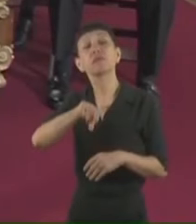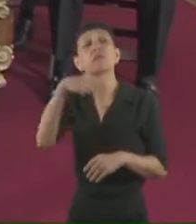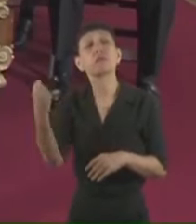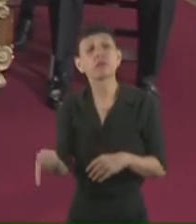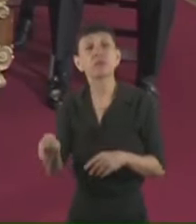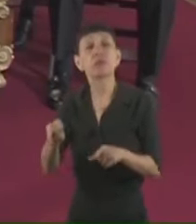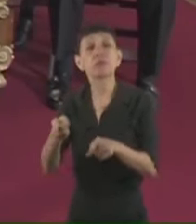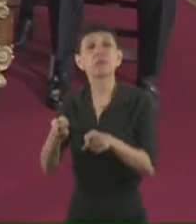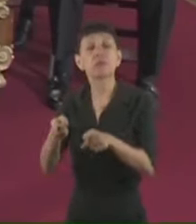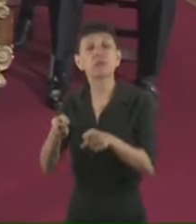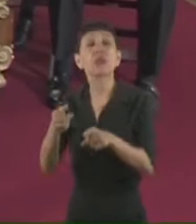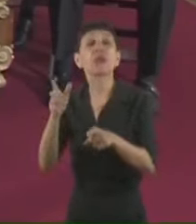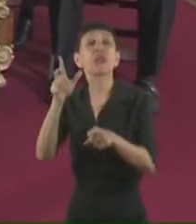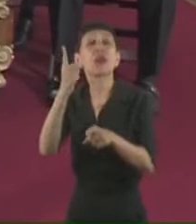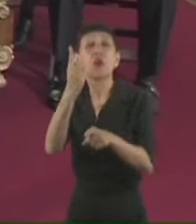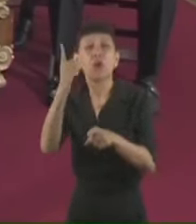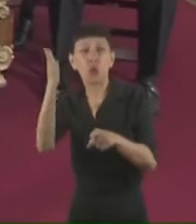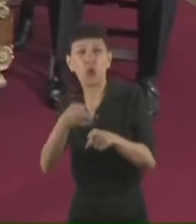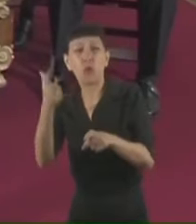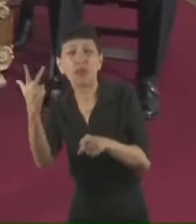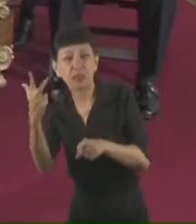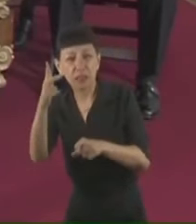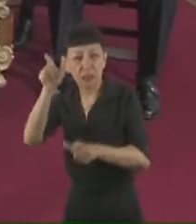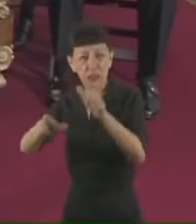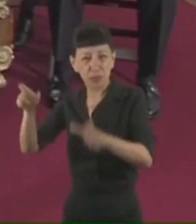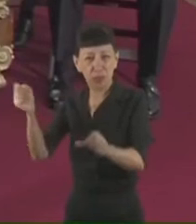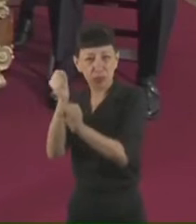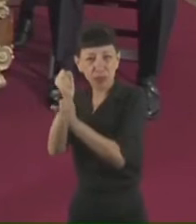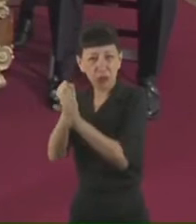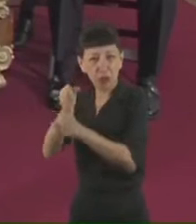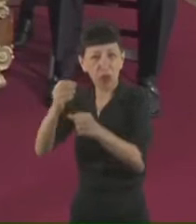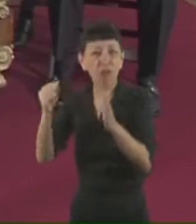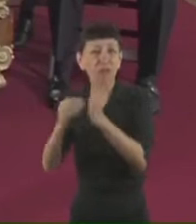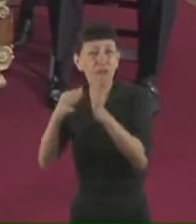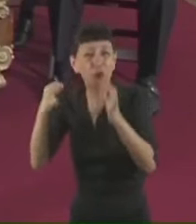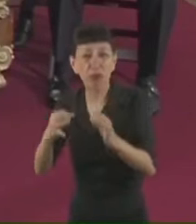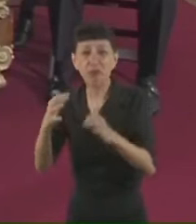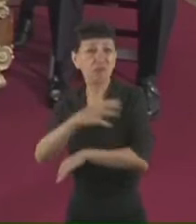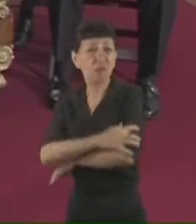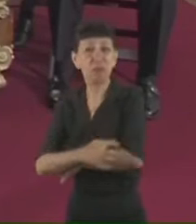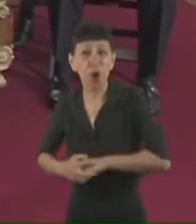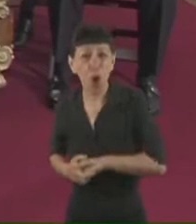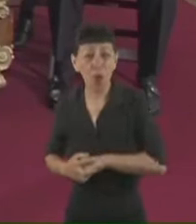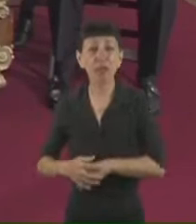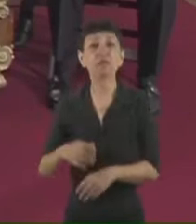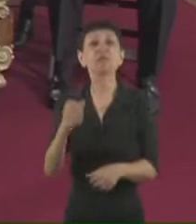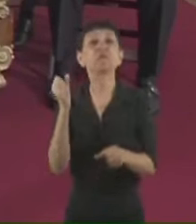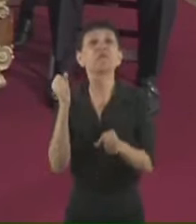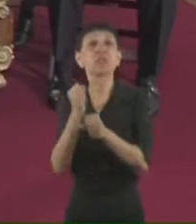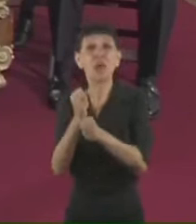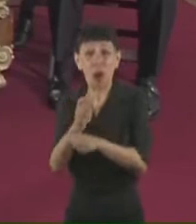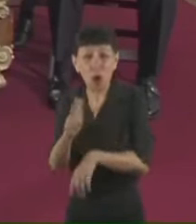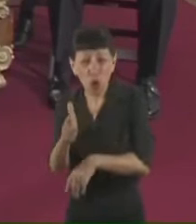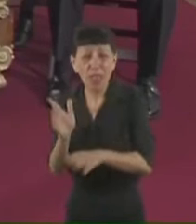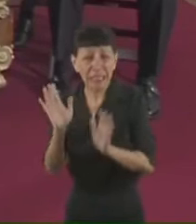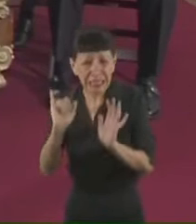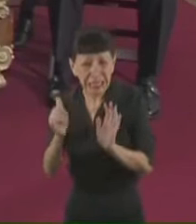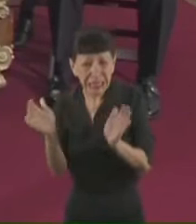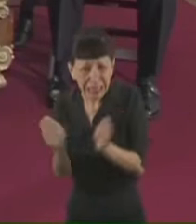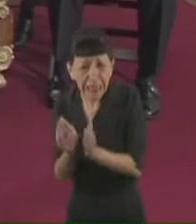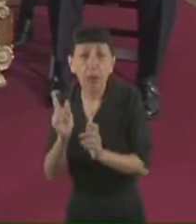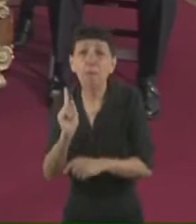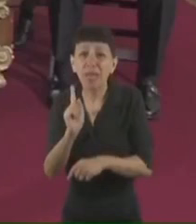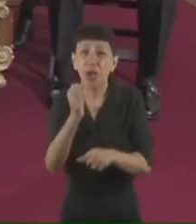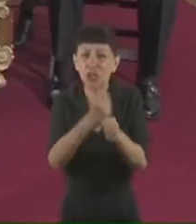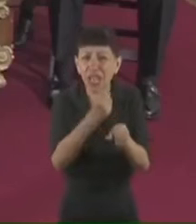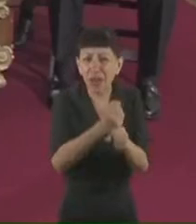pobres Quiero detenerme un segundo en esta cifra que acaban de escuchar seis de cada 10 chicos de entre